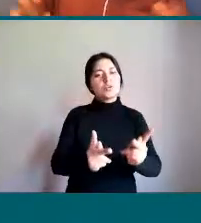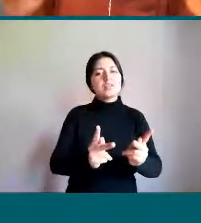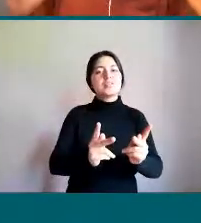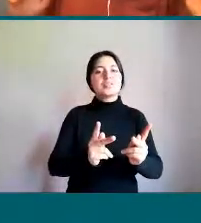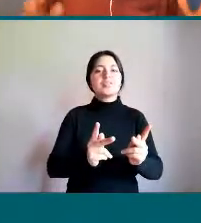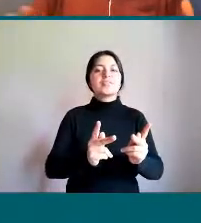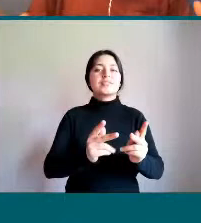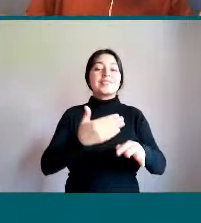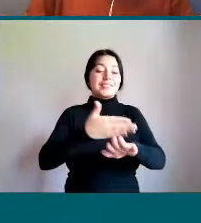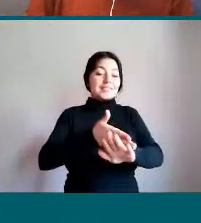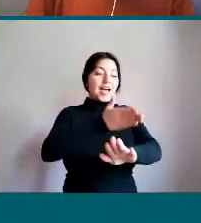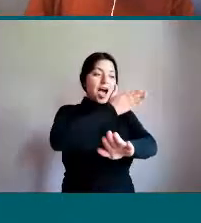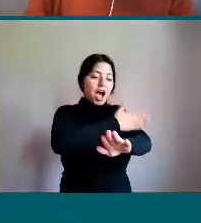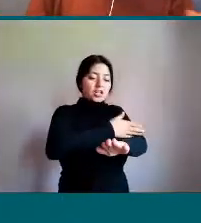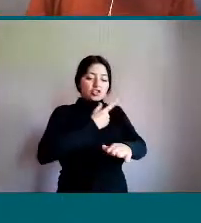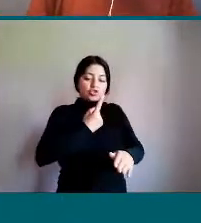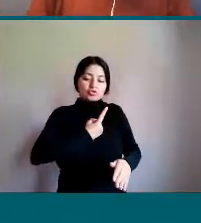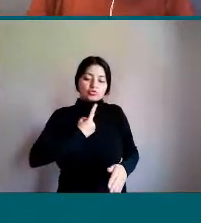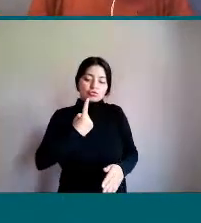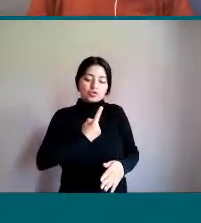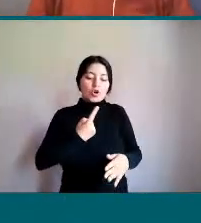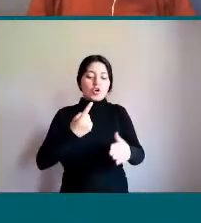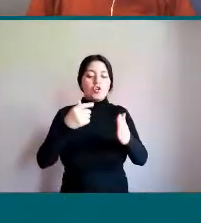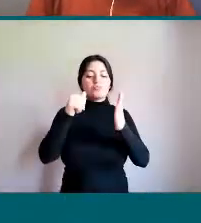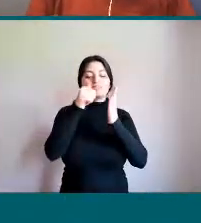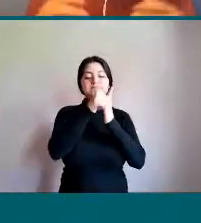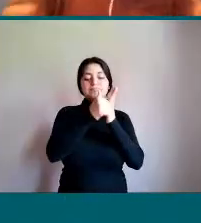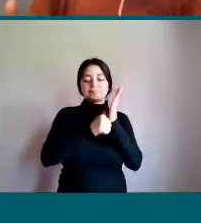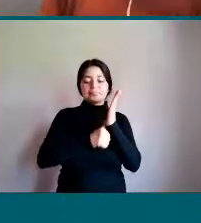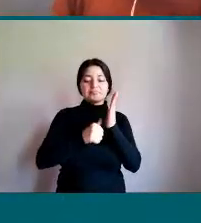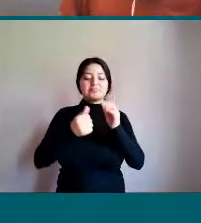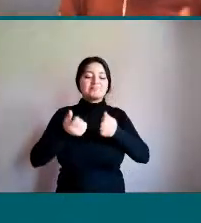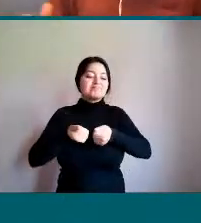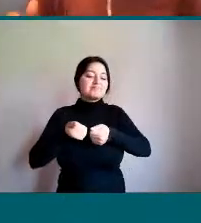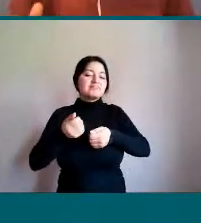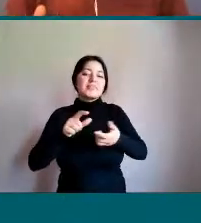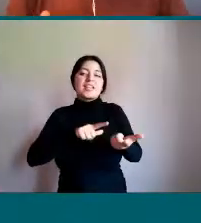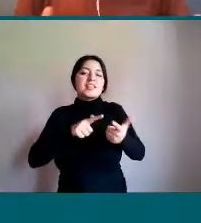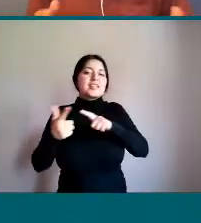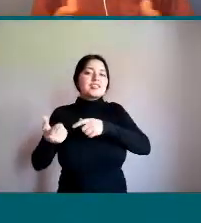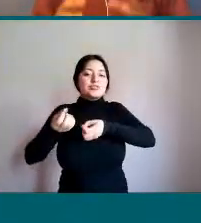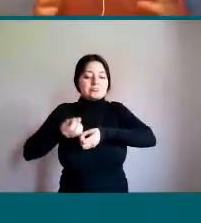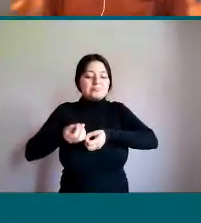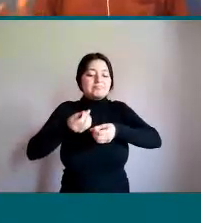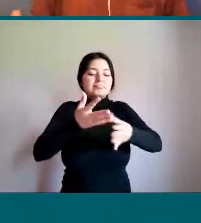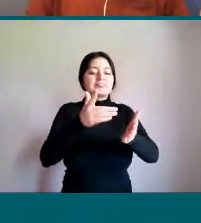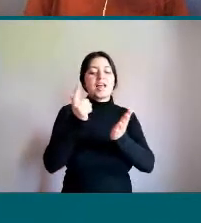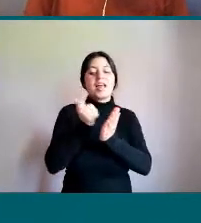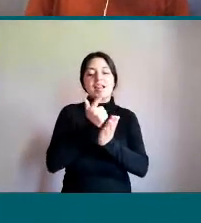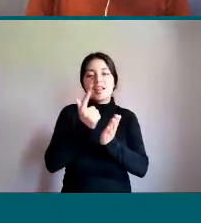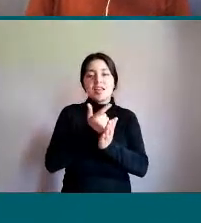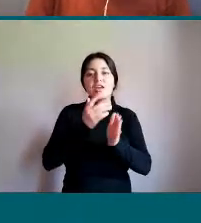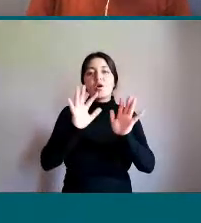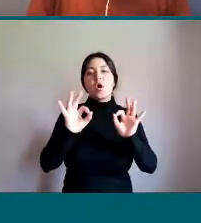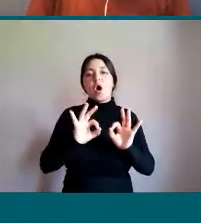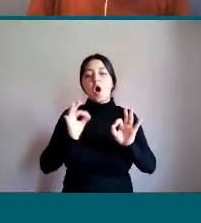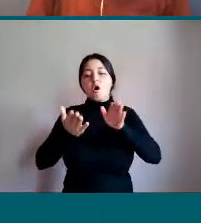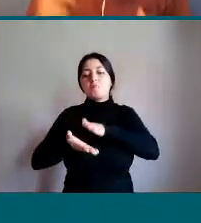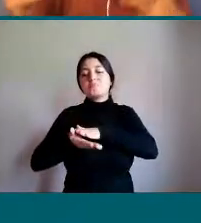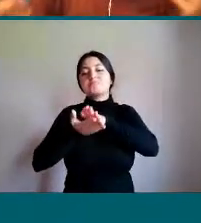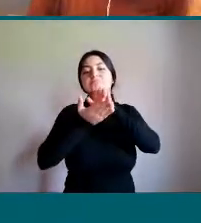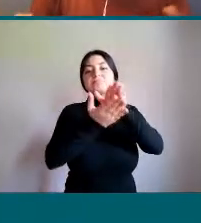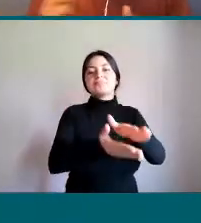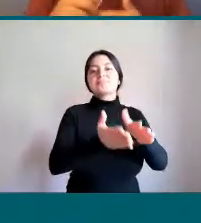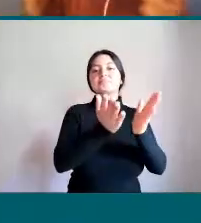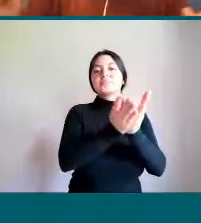venía haciendo era básicamente coger una unidad didáctica de una manera muy general que me ofrecía o un libro de texto o el centro educativo en el que yo trabajaba